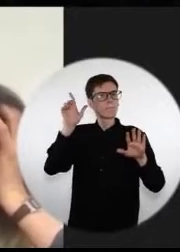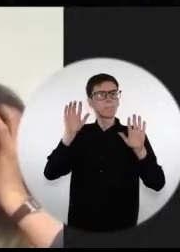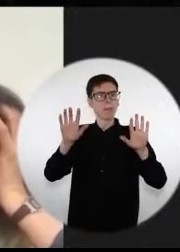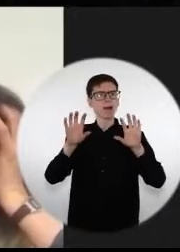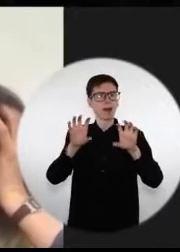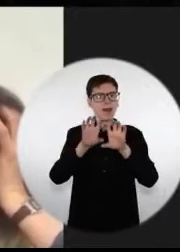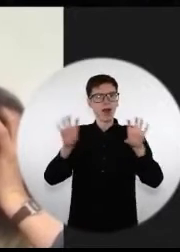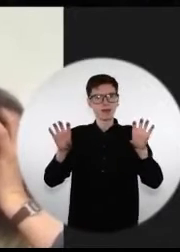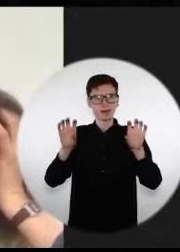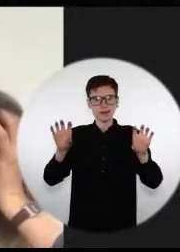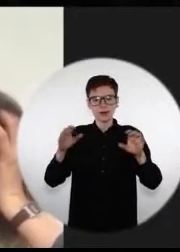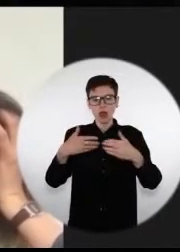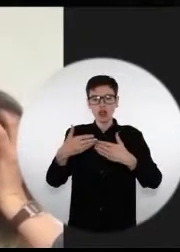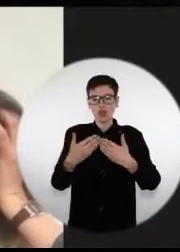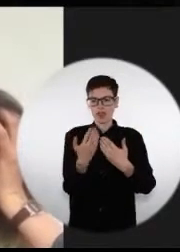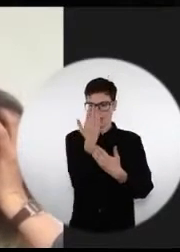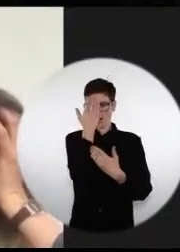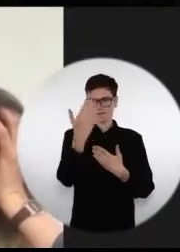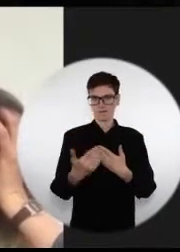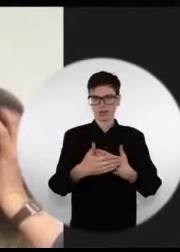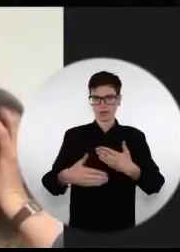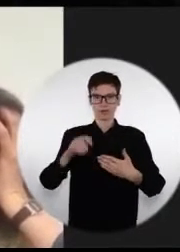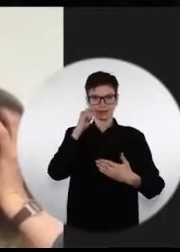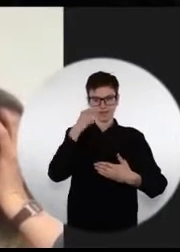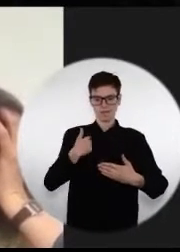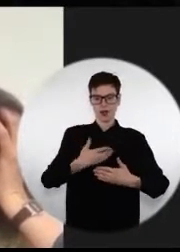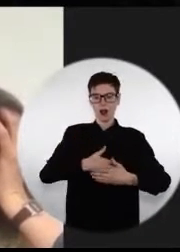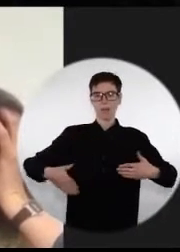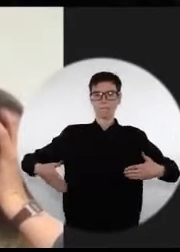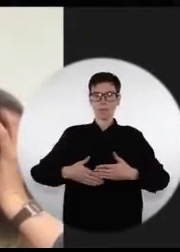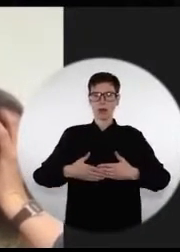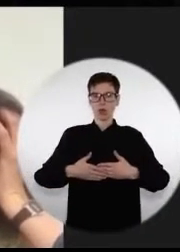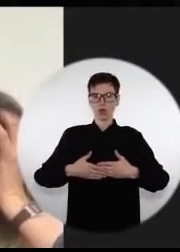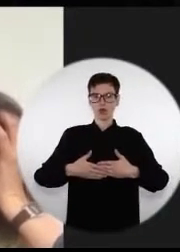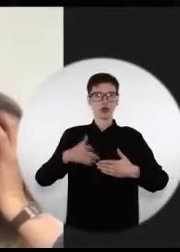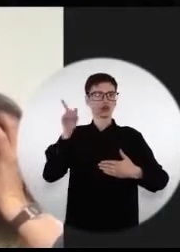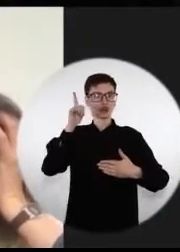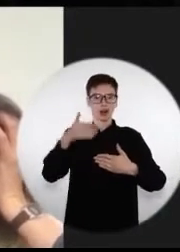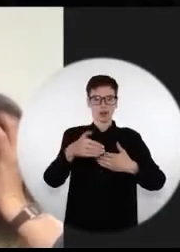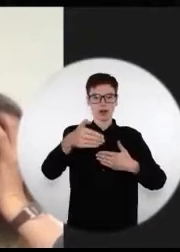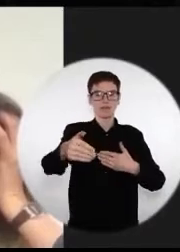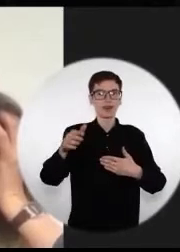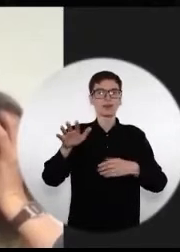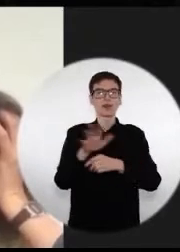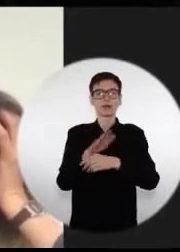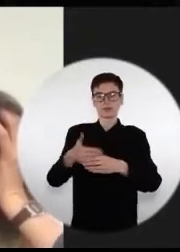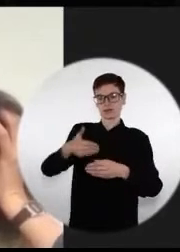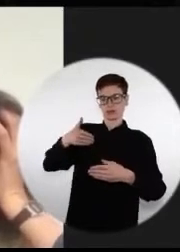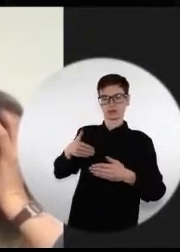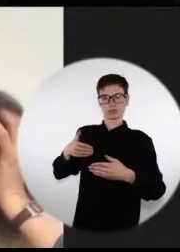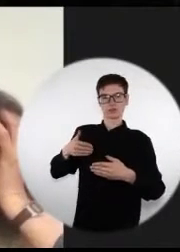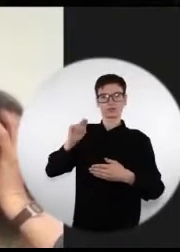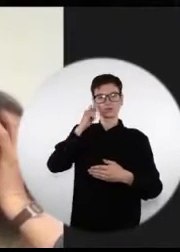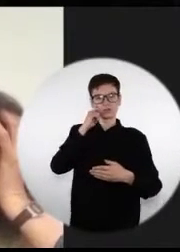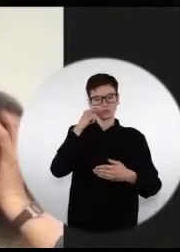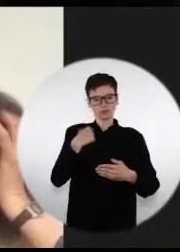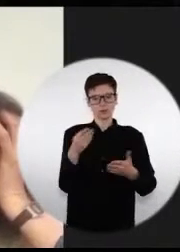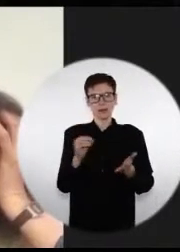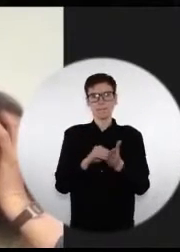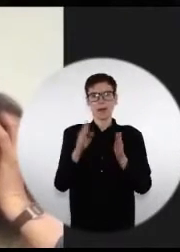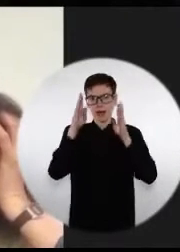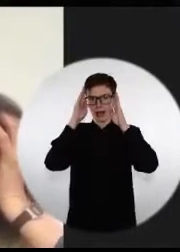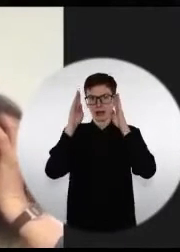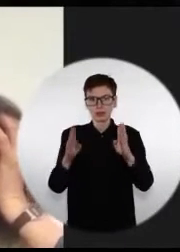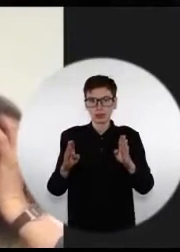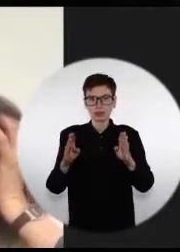y los parlantes estaban adelante de nosotros nosotros estábamos en un espacio mebas donde